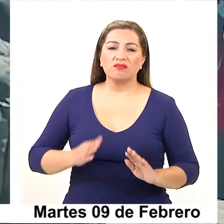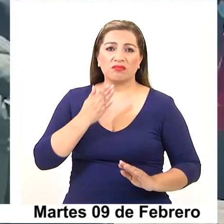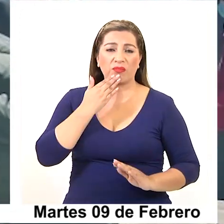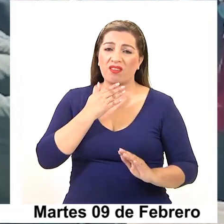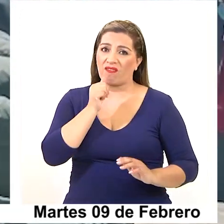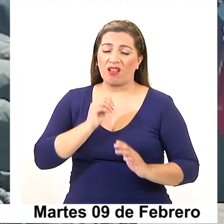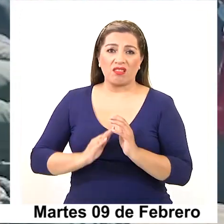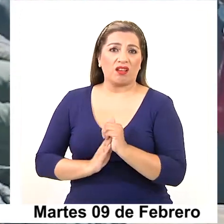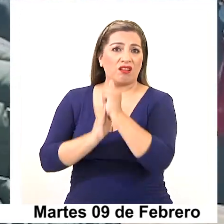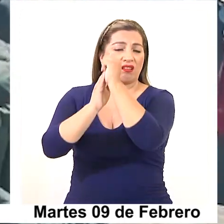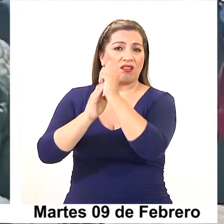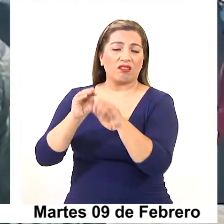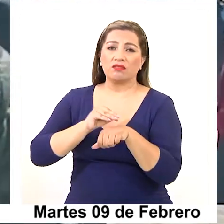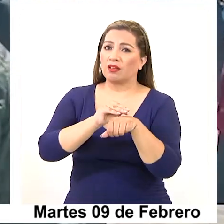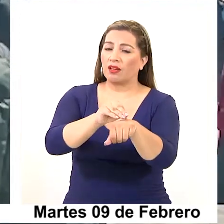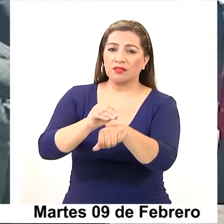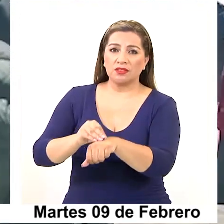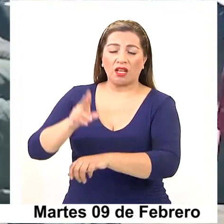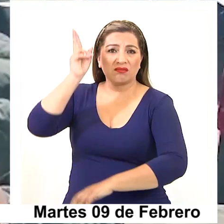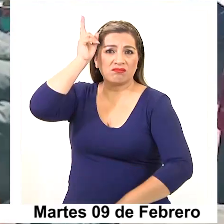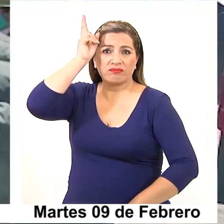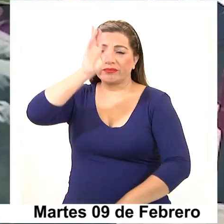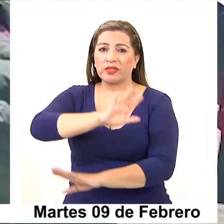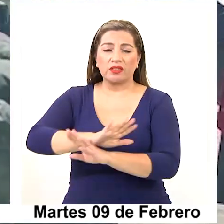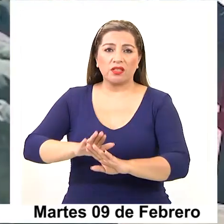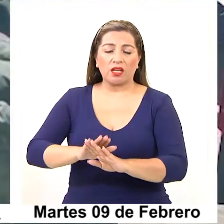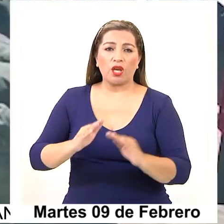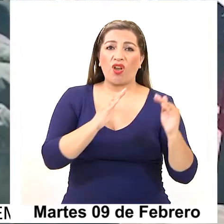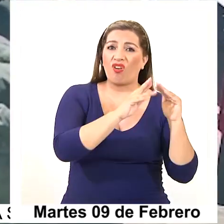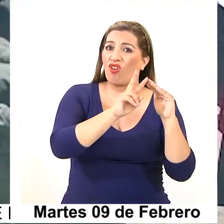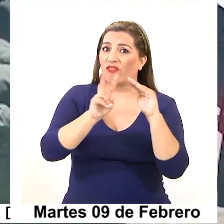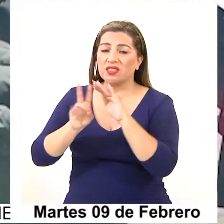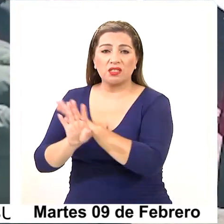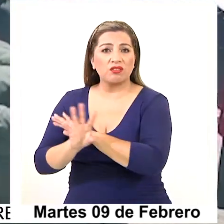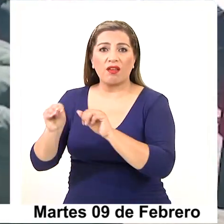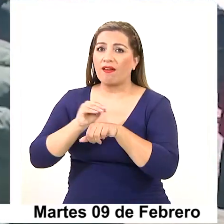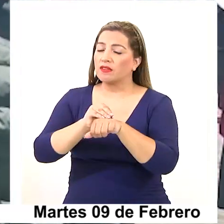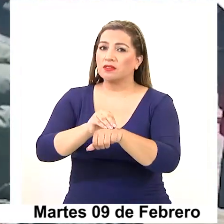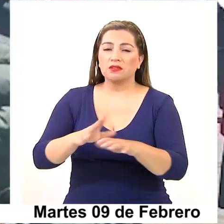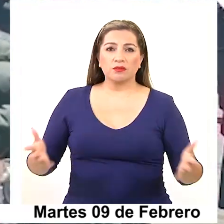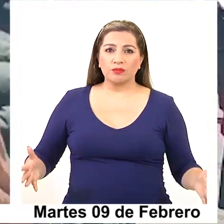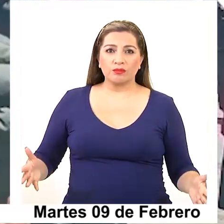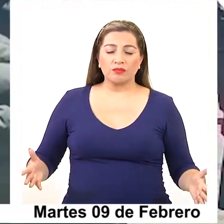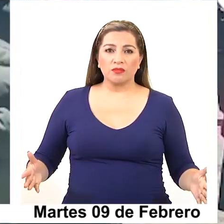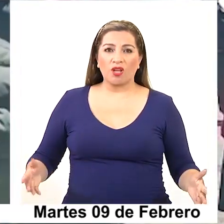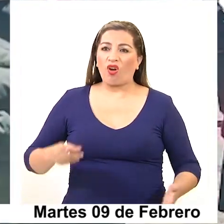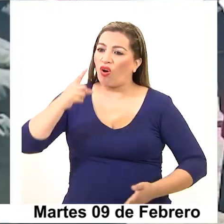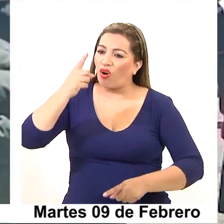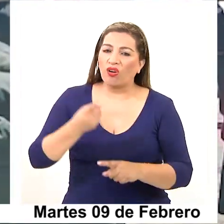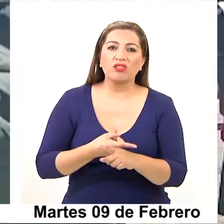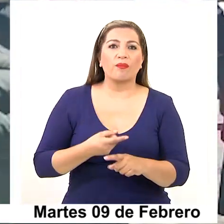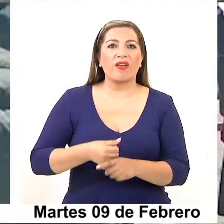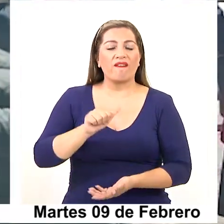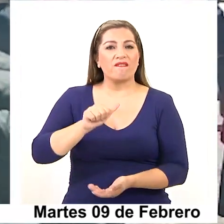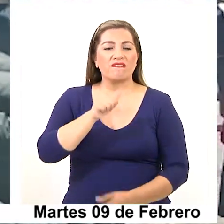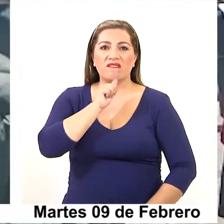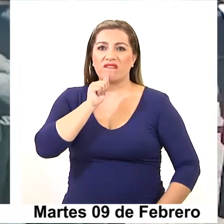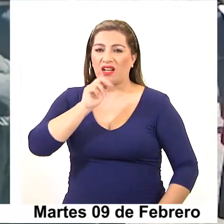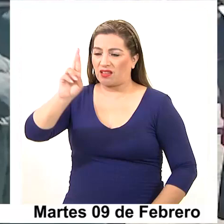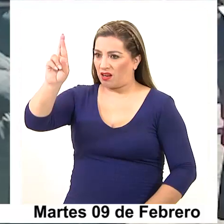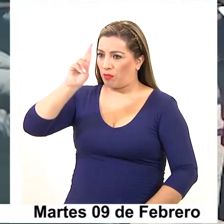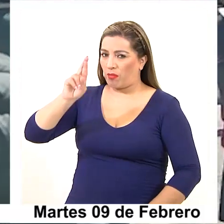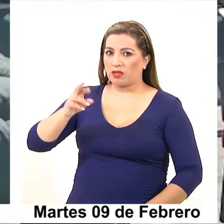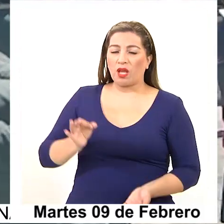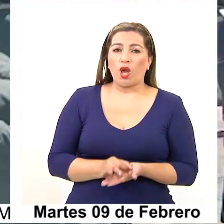dirigentes de las comunidades indígenas, ni las juntas de vecinos. Por tanto, una vez más se falta el respeto al